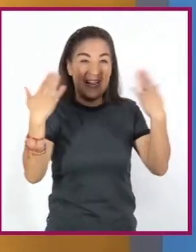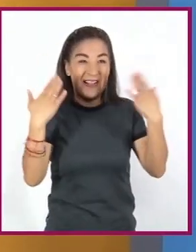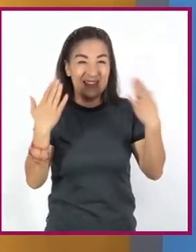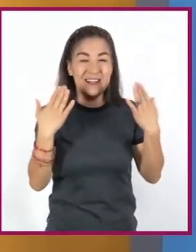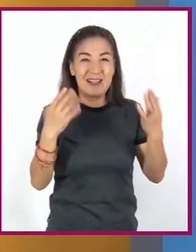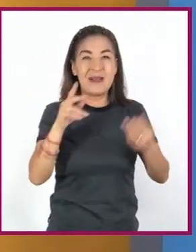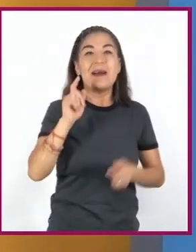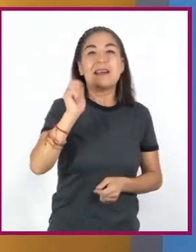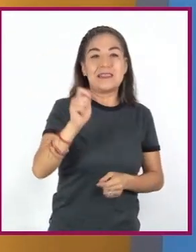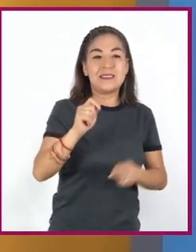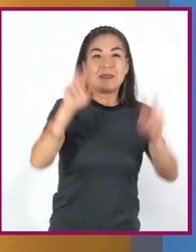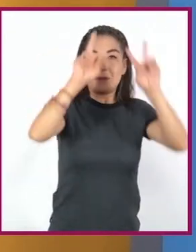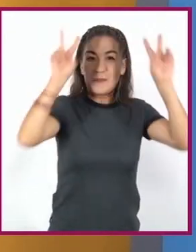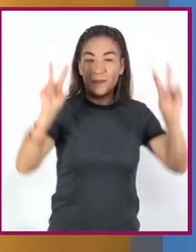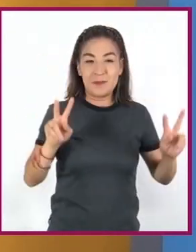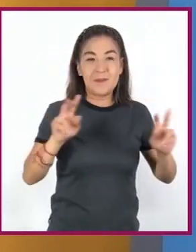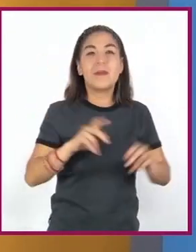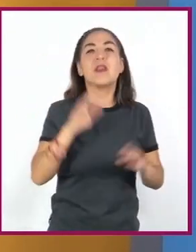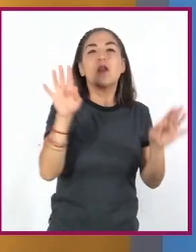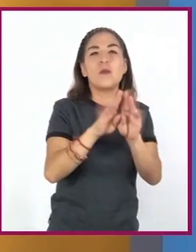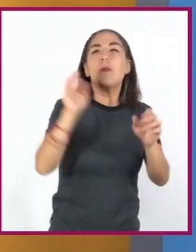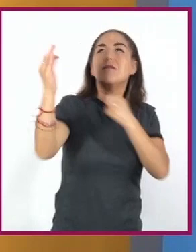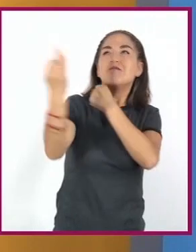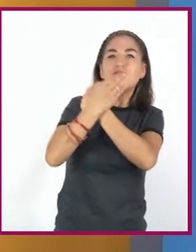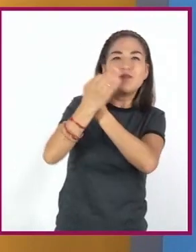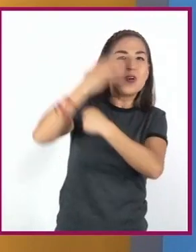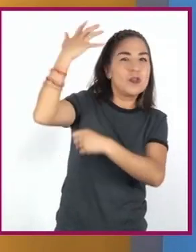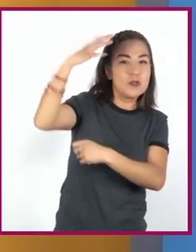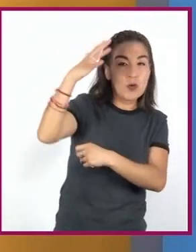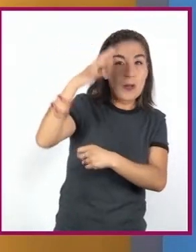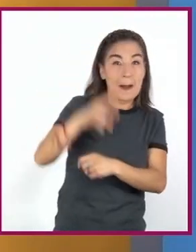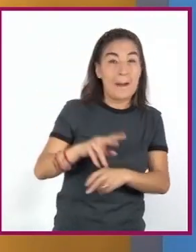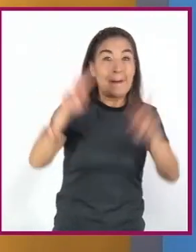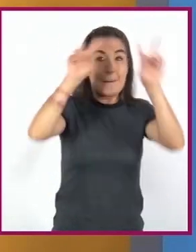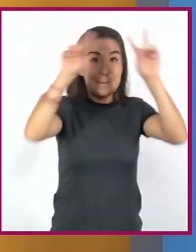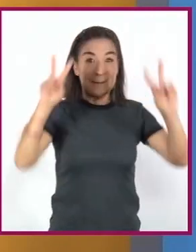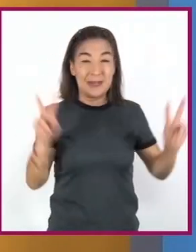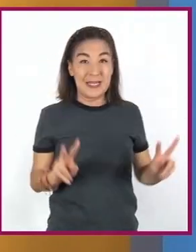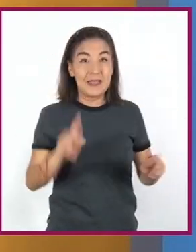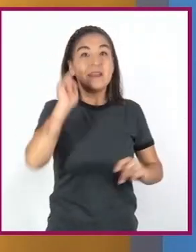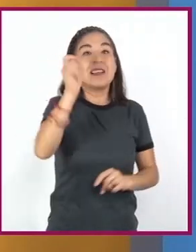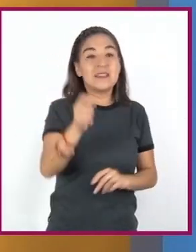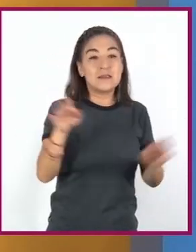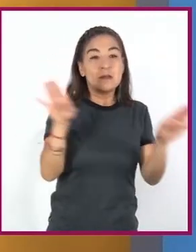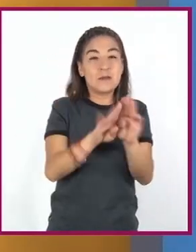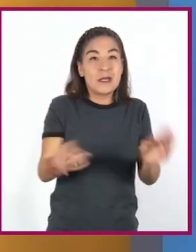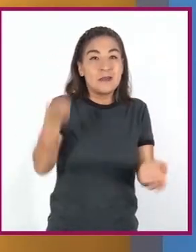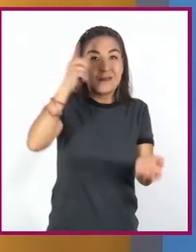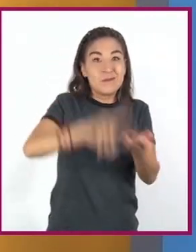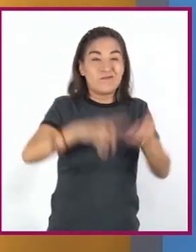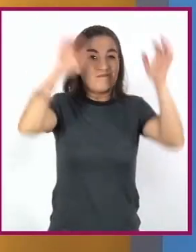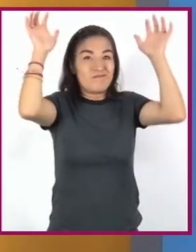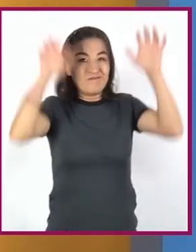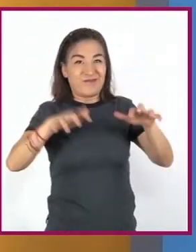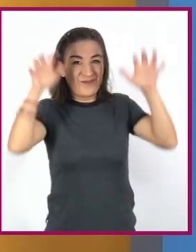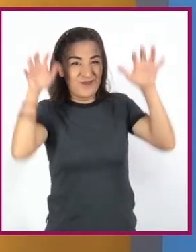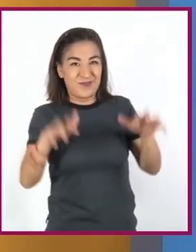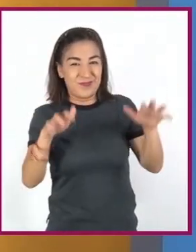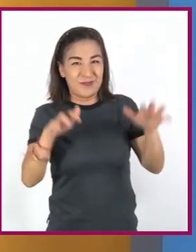de protegernos del sol. En verano, la capacidad de aislarnos de la